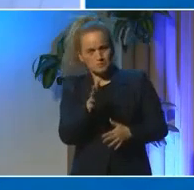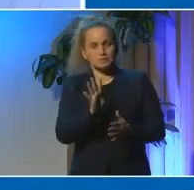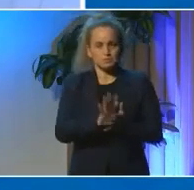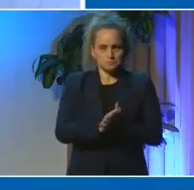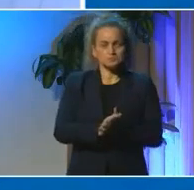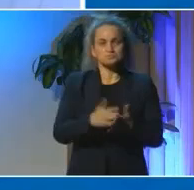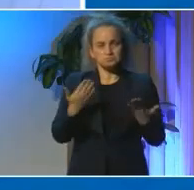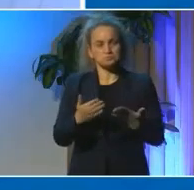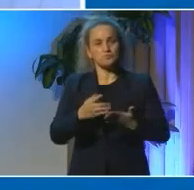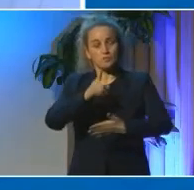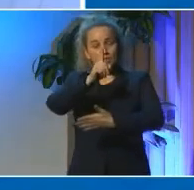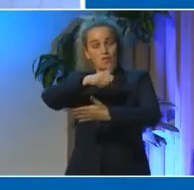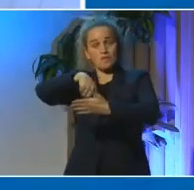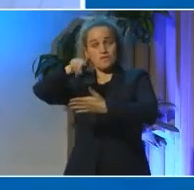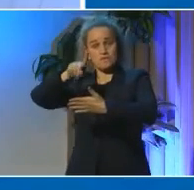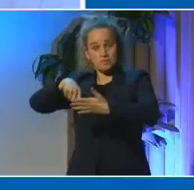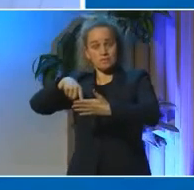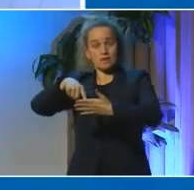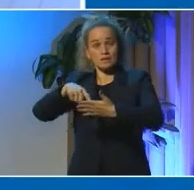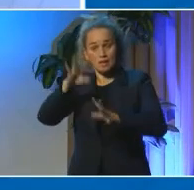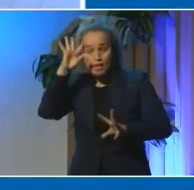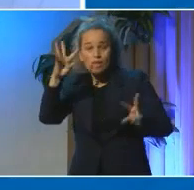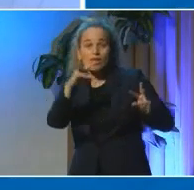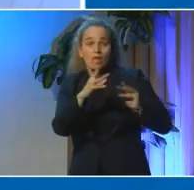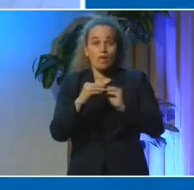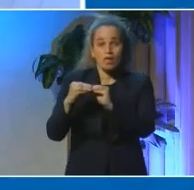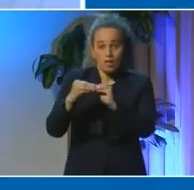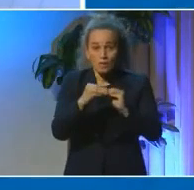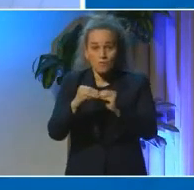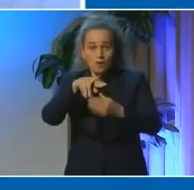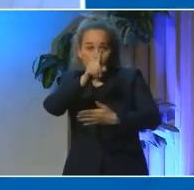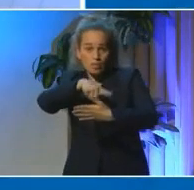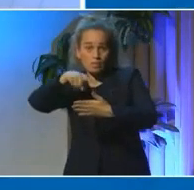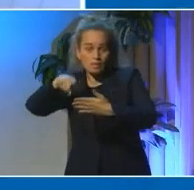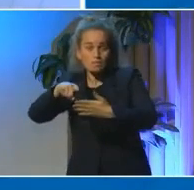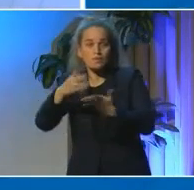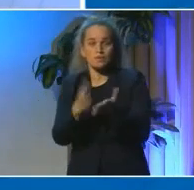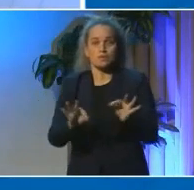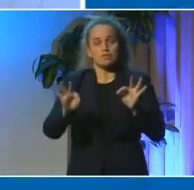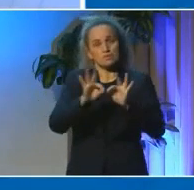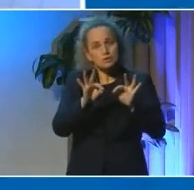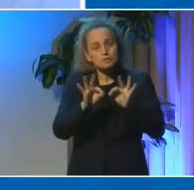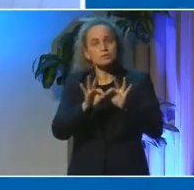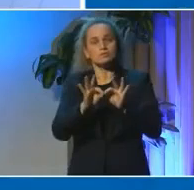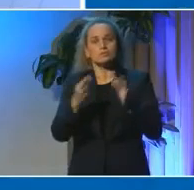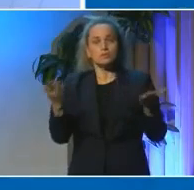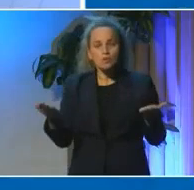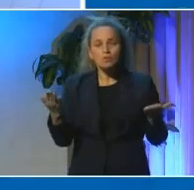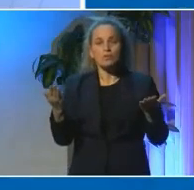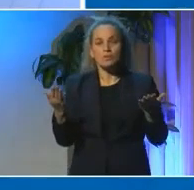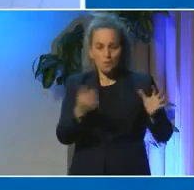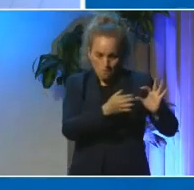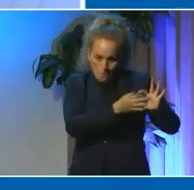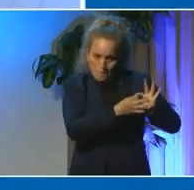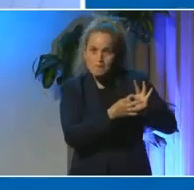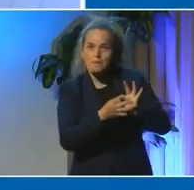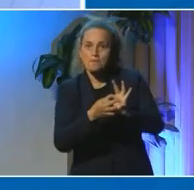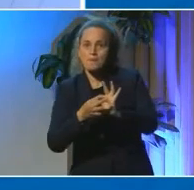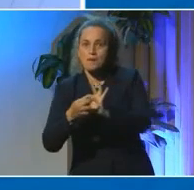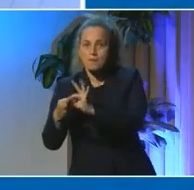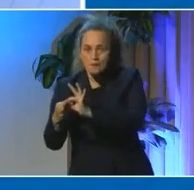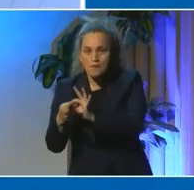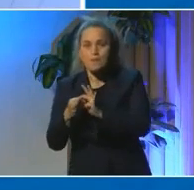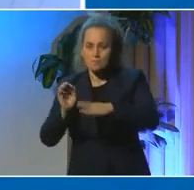estuvimos firmando un acuerdo de para poder desarrollar esa cadena de valor y tiene muchos